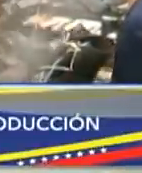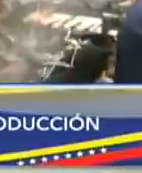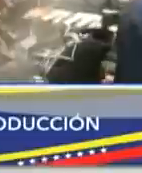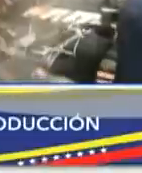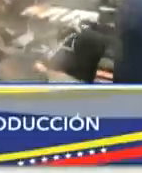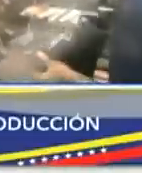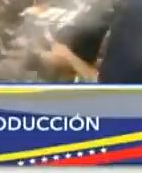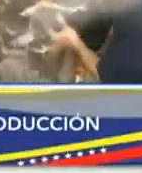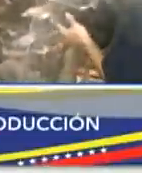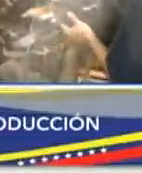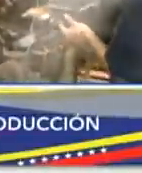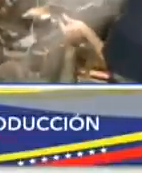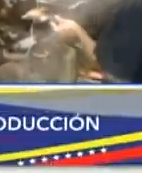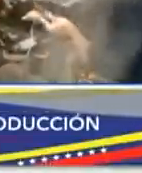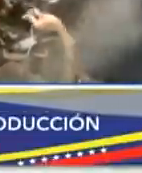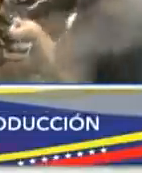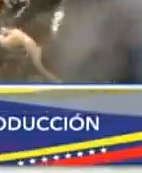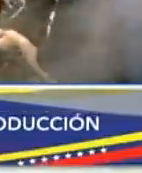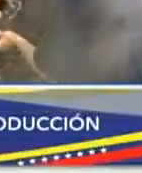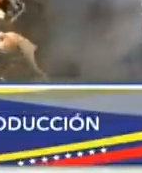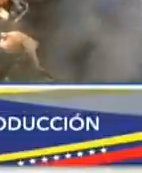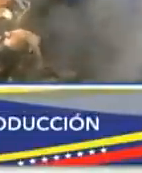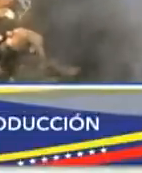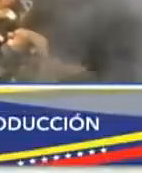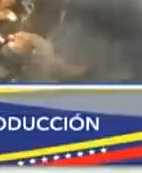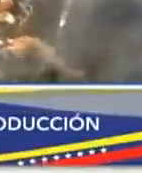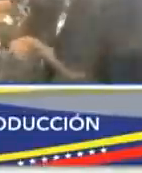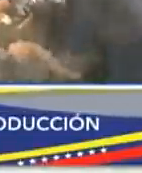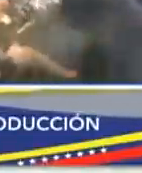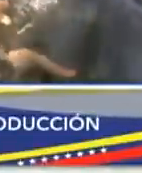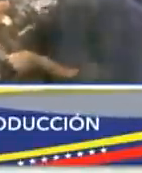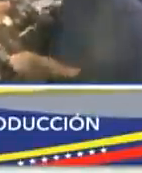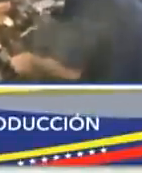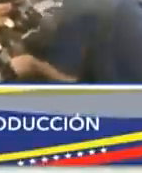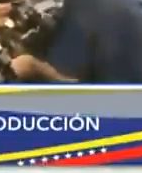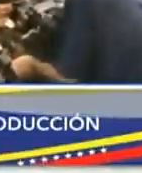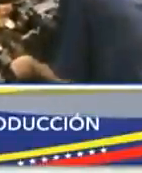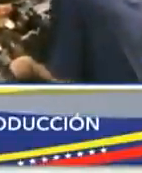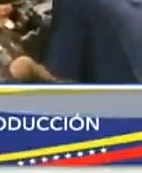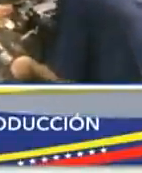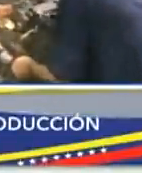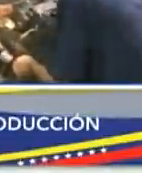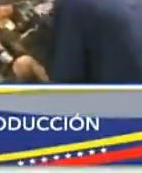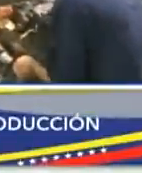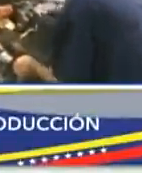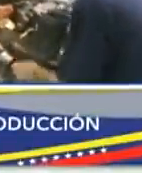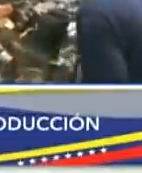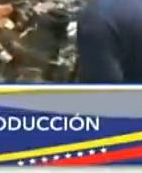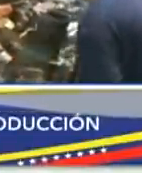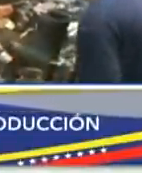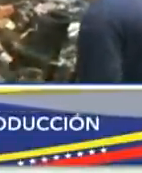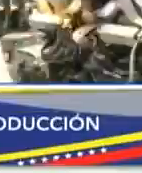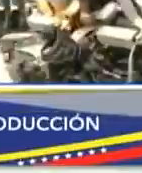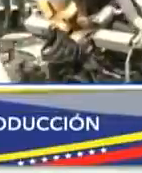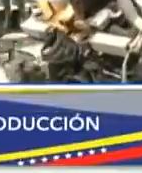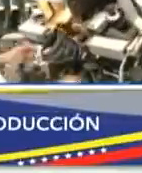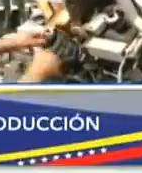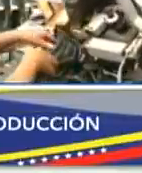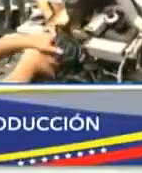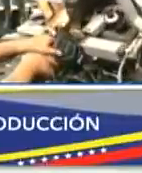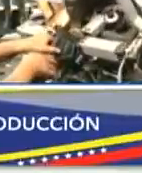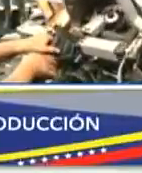Y además, fíjense ustedes, estos dos años ha crecido a 564